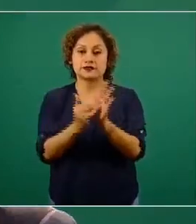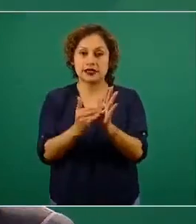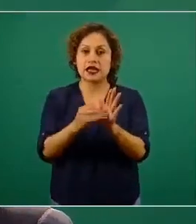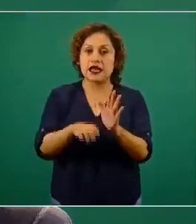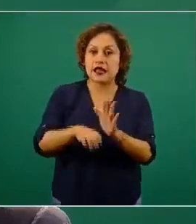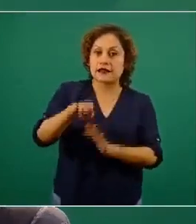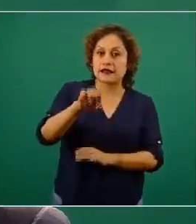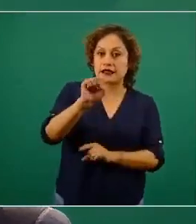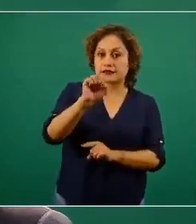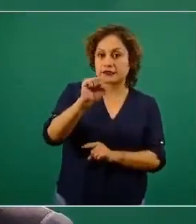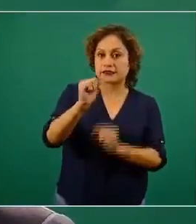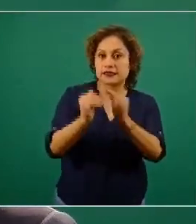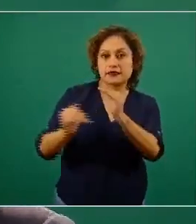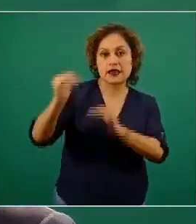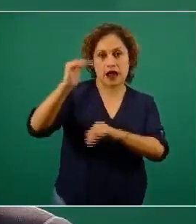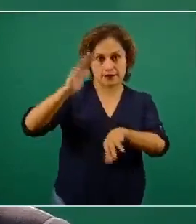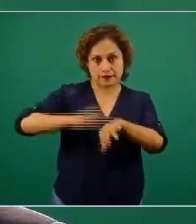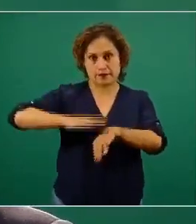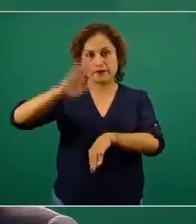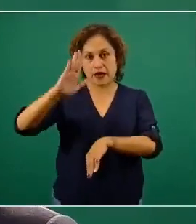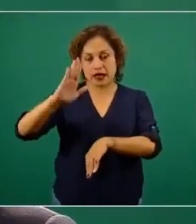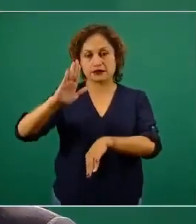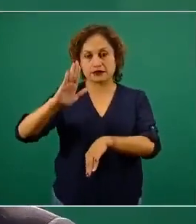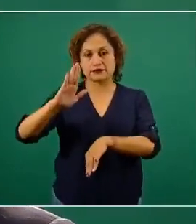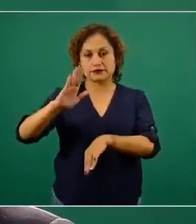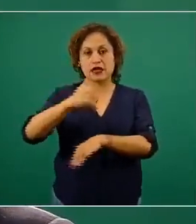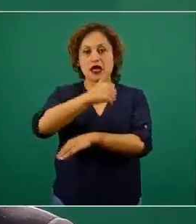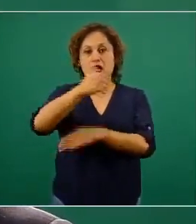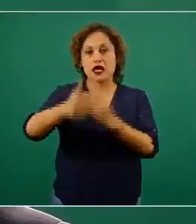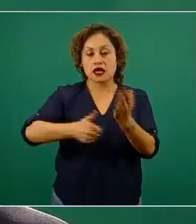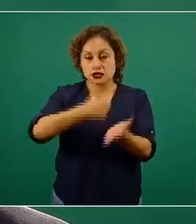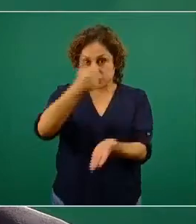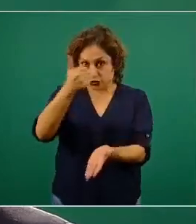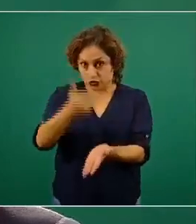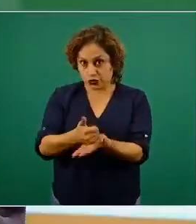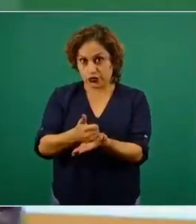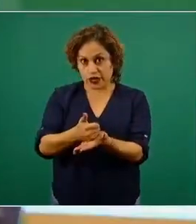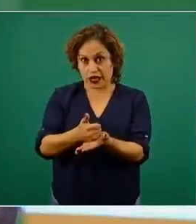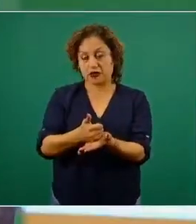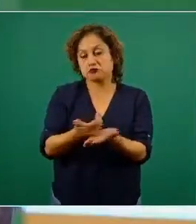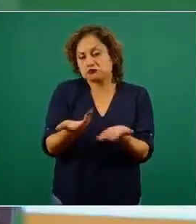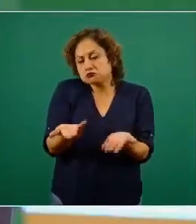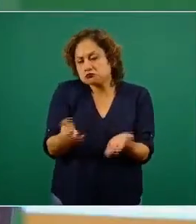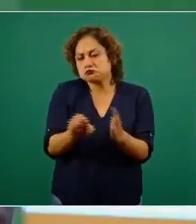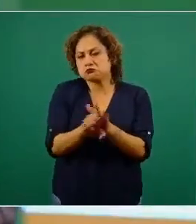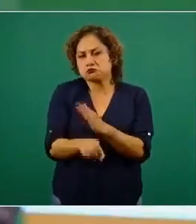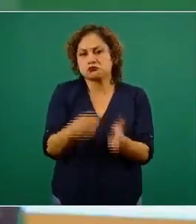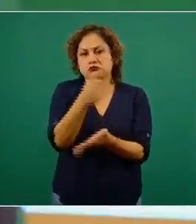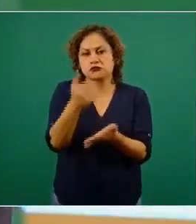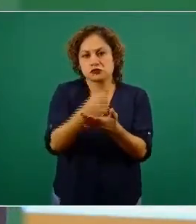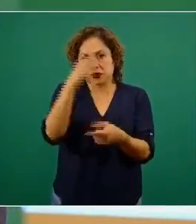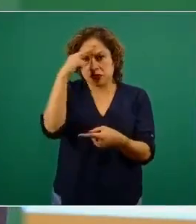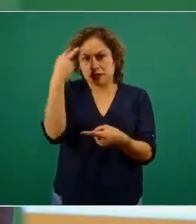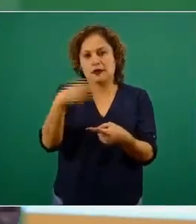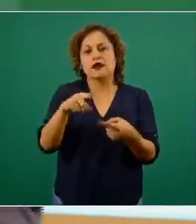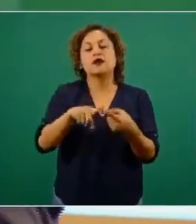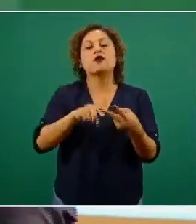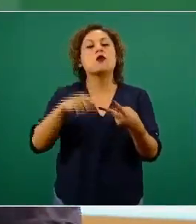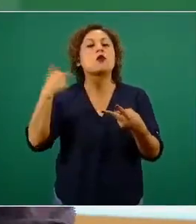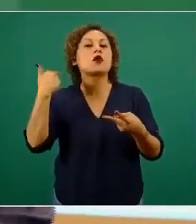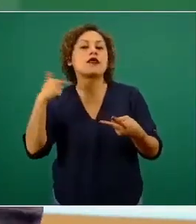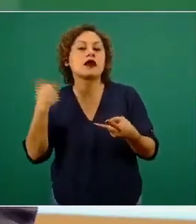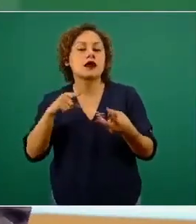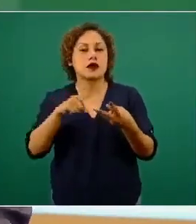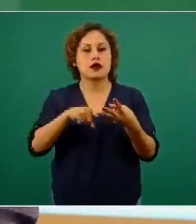más, en zonas metropolitanas. La Ciudad de México, Guadalajara, Nuevo